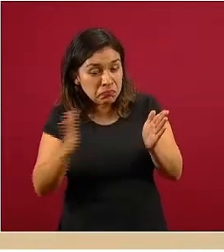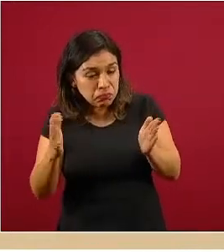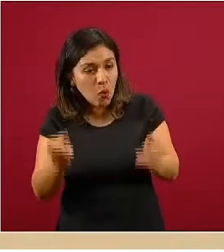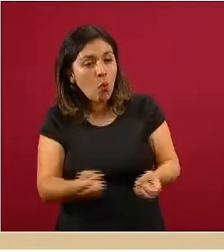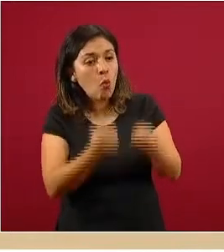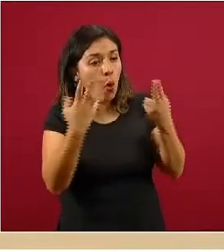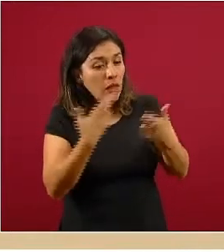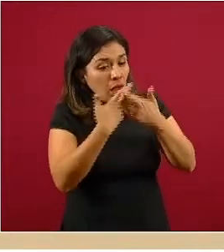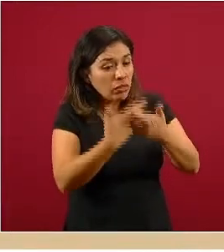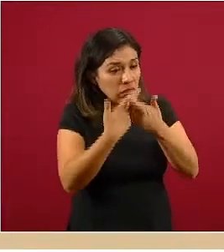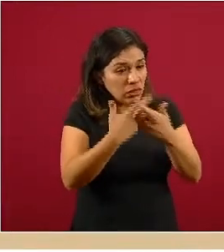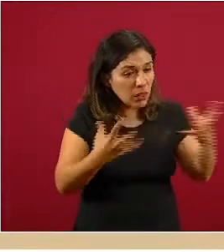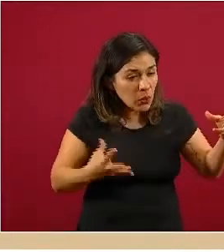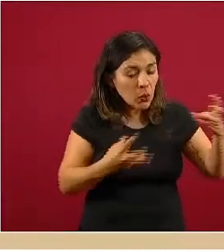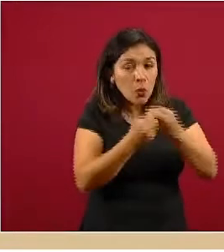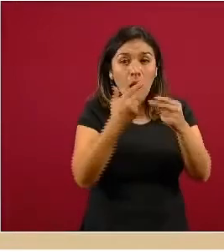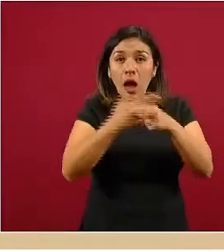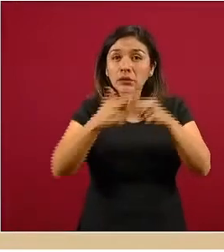siguiente, por favor.